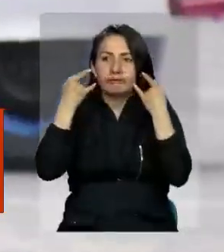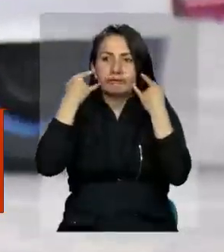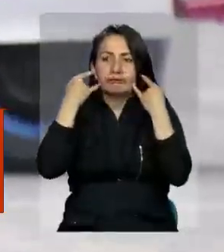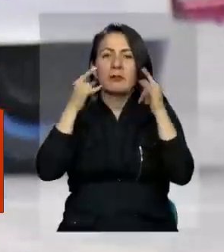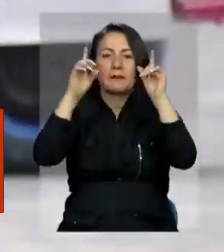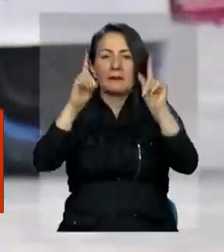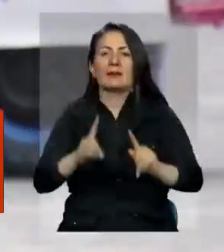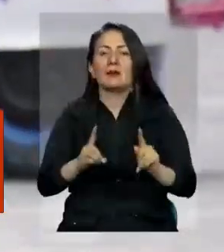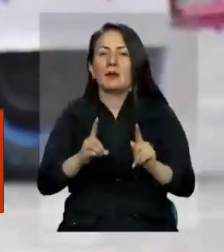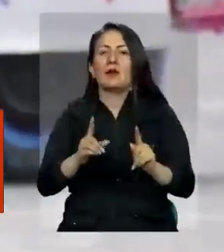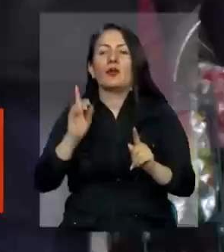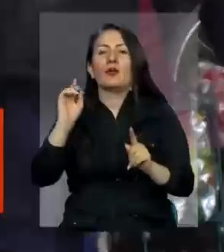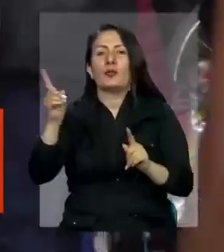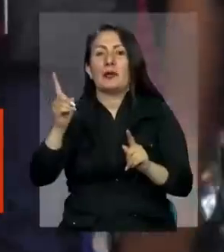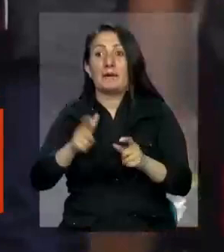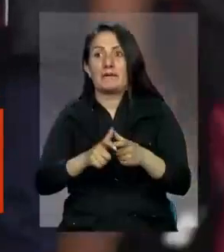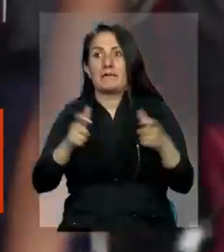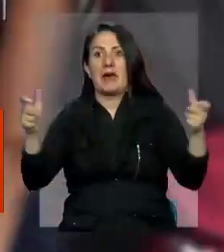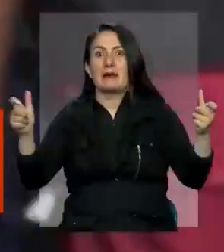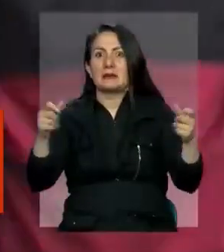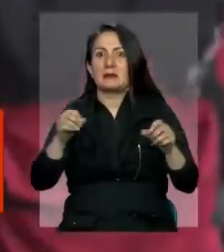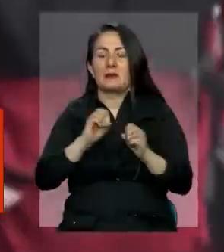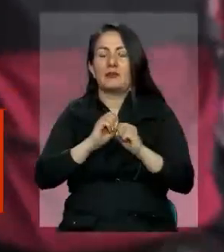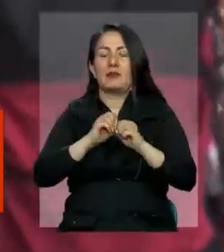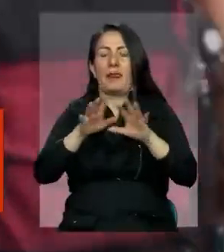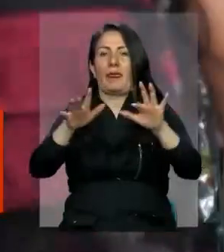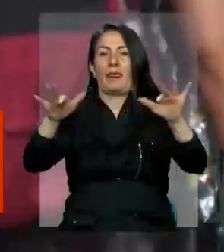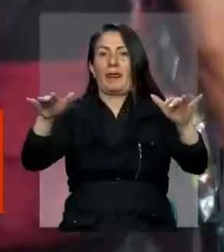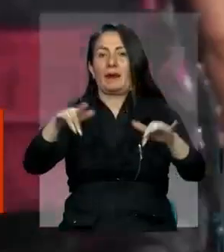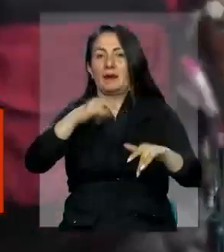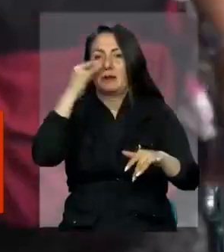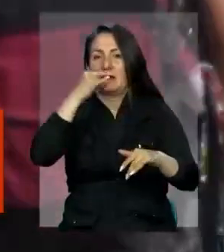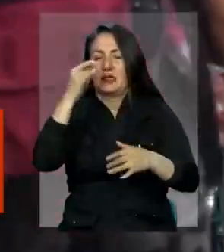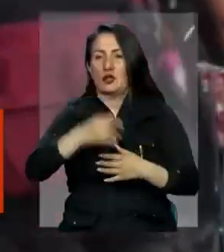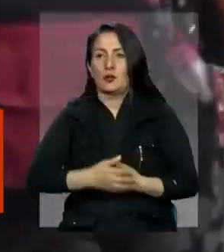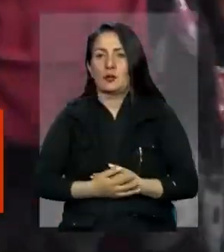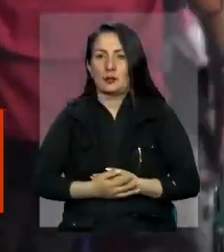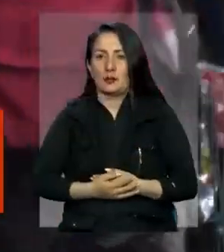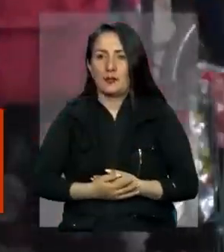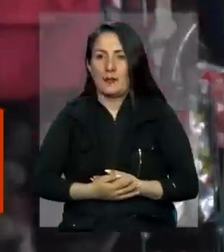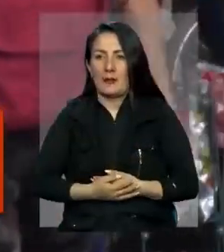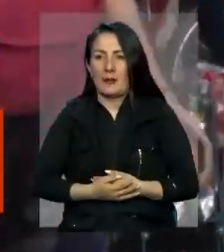La decisión se toma por el incremento de contagios y enfermedades respiratorias.